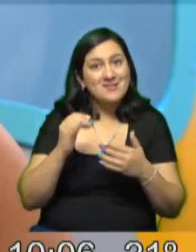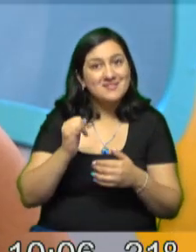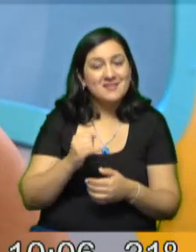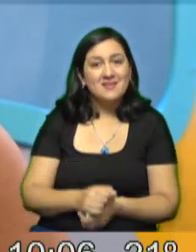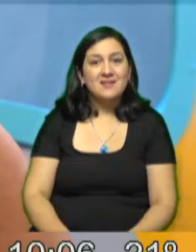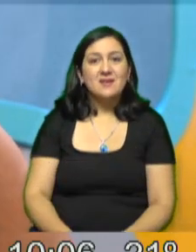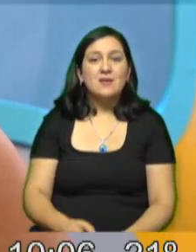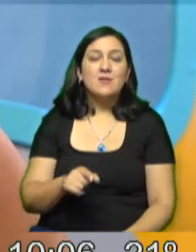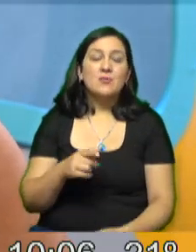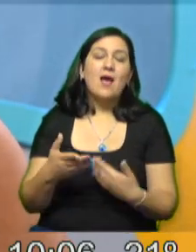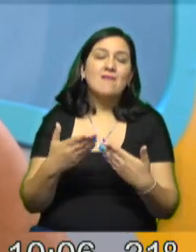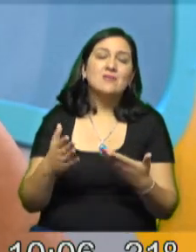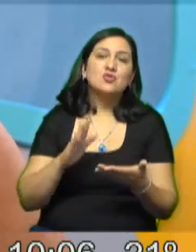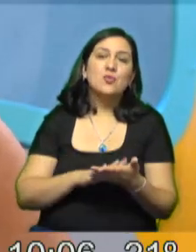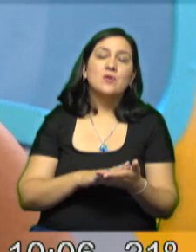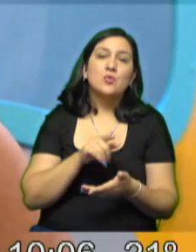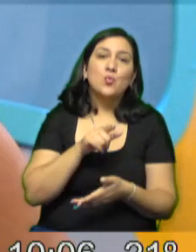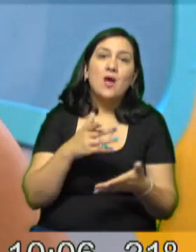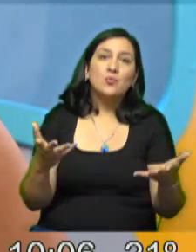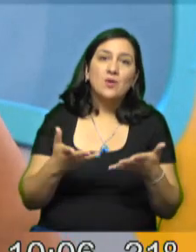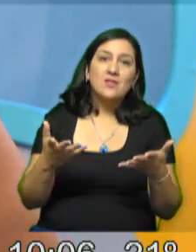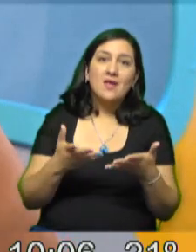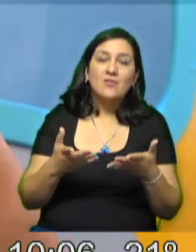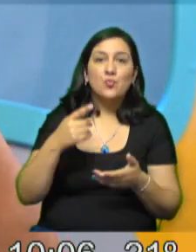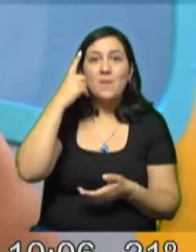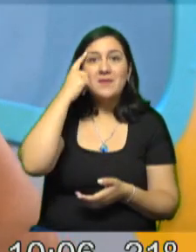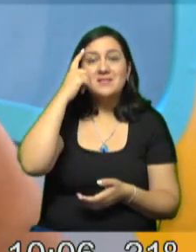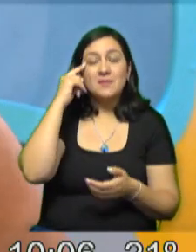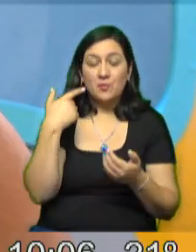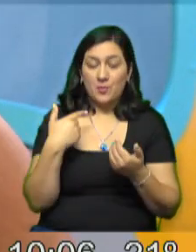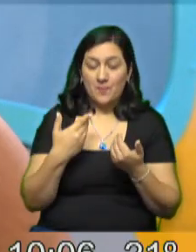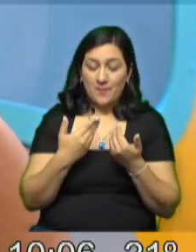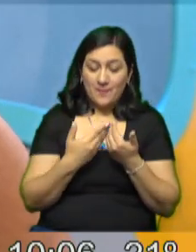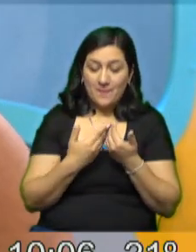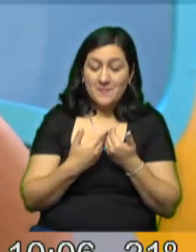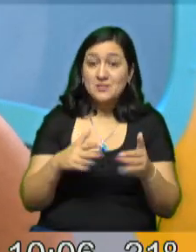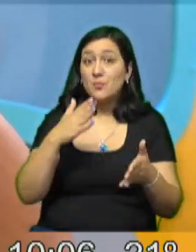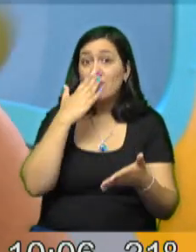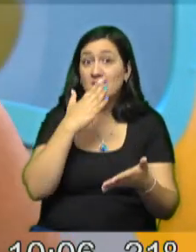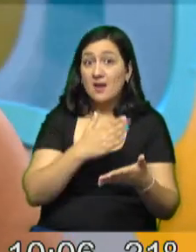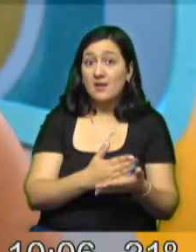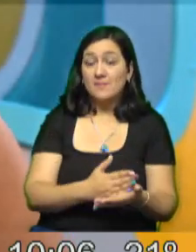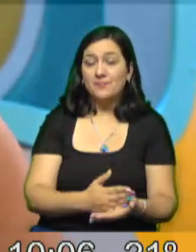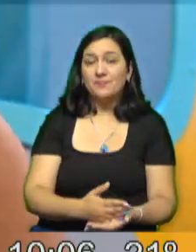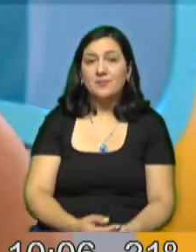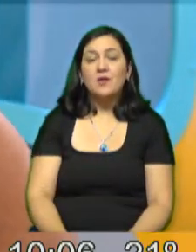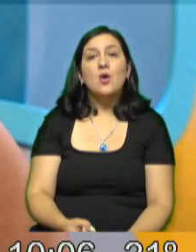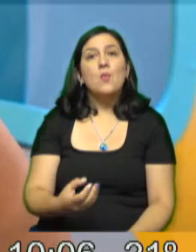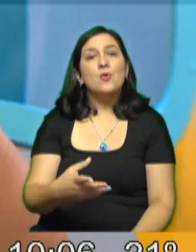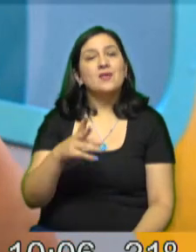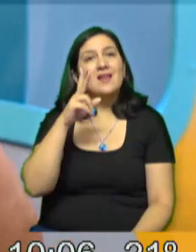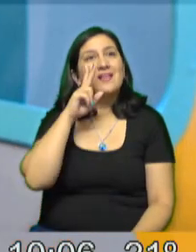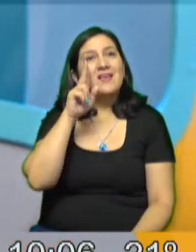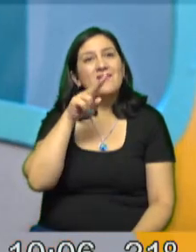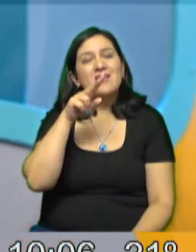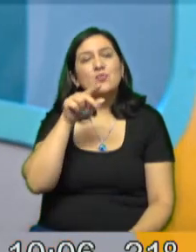de tu recorrido, de tu actualidad, pero empiezo por el final, porque el que ve un poco lo que ha sido tu grilla